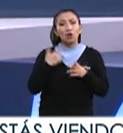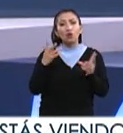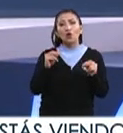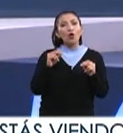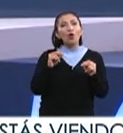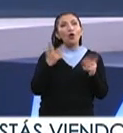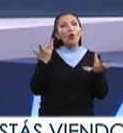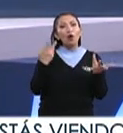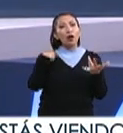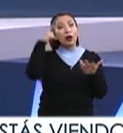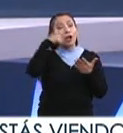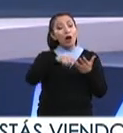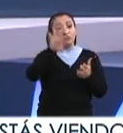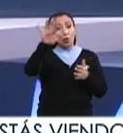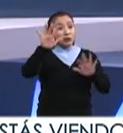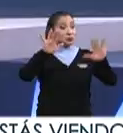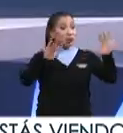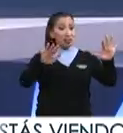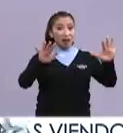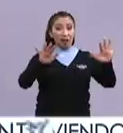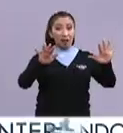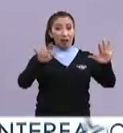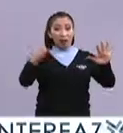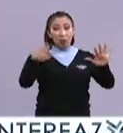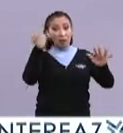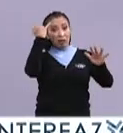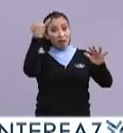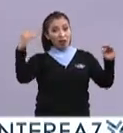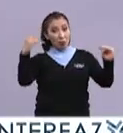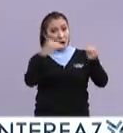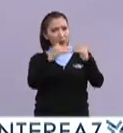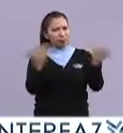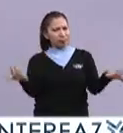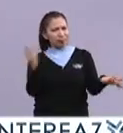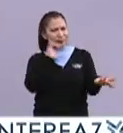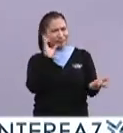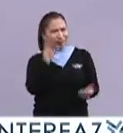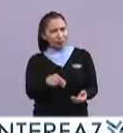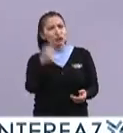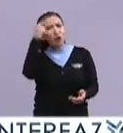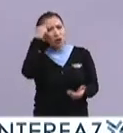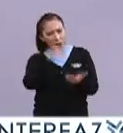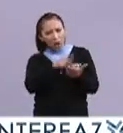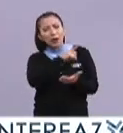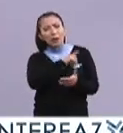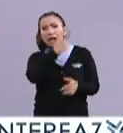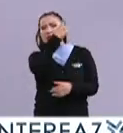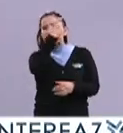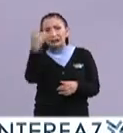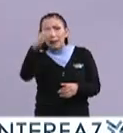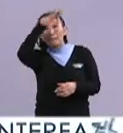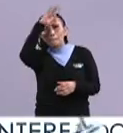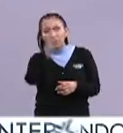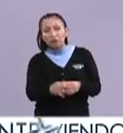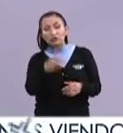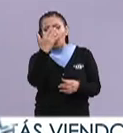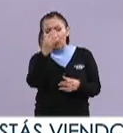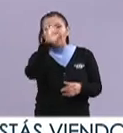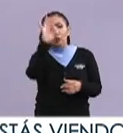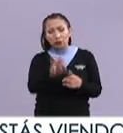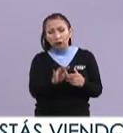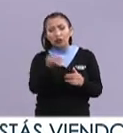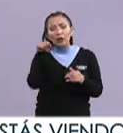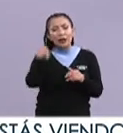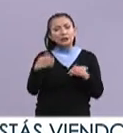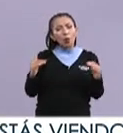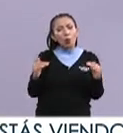no transito y no concibo, por ejemplo, el 50% como una idea paritaria de las mujeres. Yo creo que debemos ir a avanzar el 50%